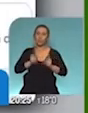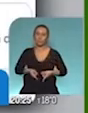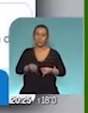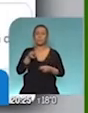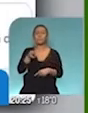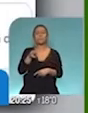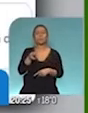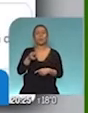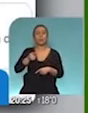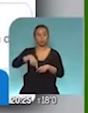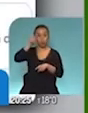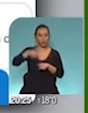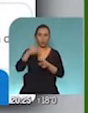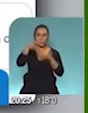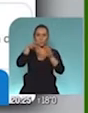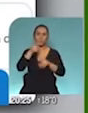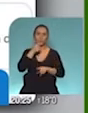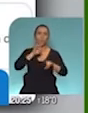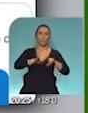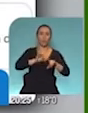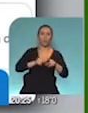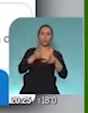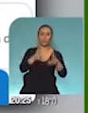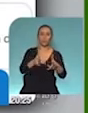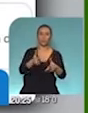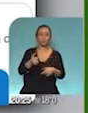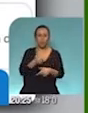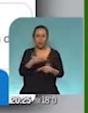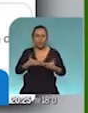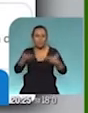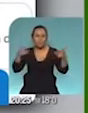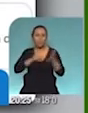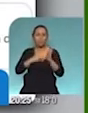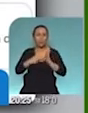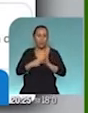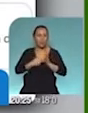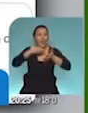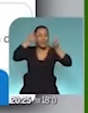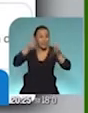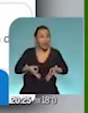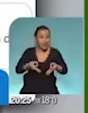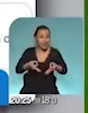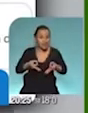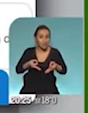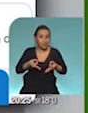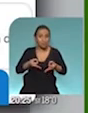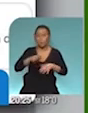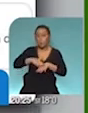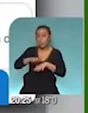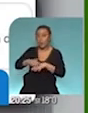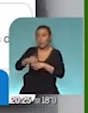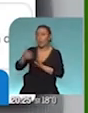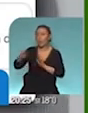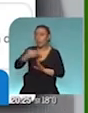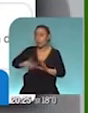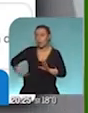haber habido más de 30 muertos. Entonces, Duhalde es expresión de eso. Por suerte, posterior a la masacre